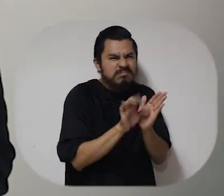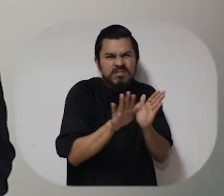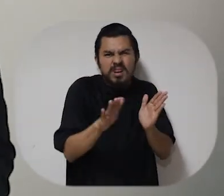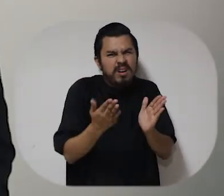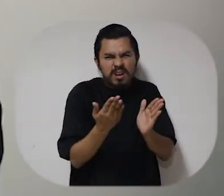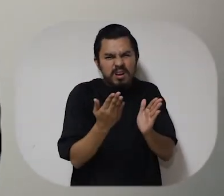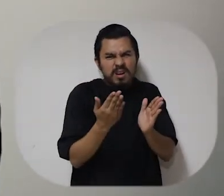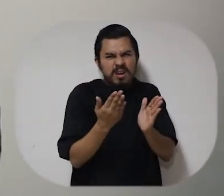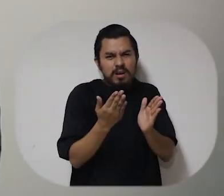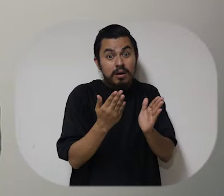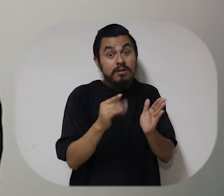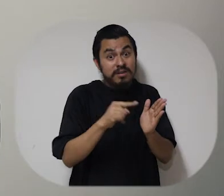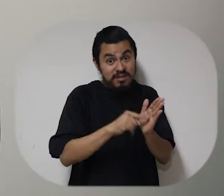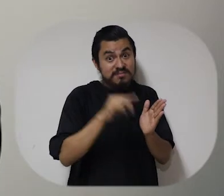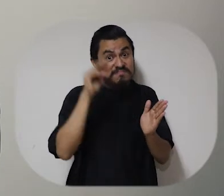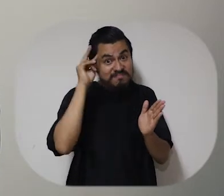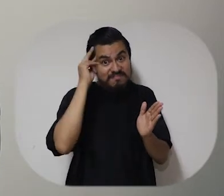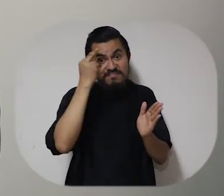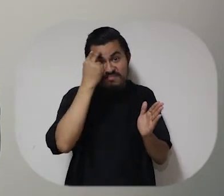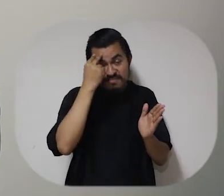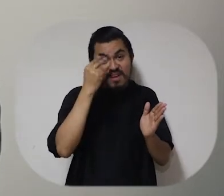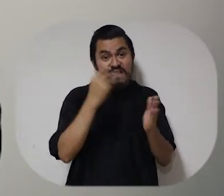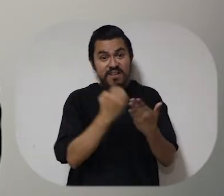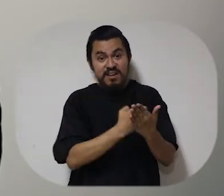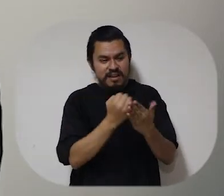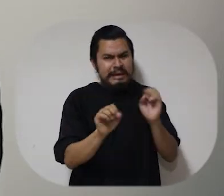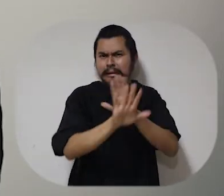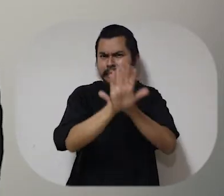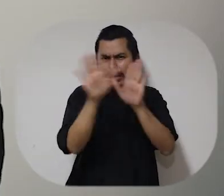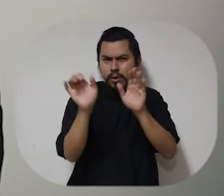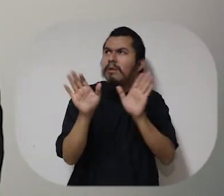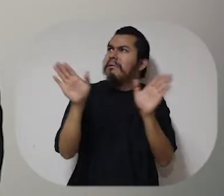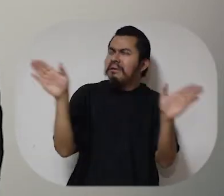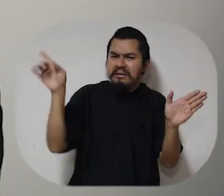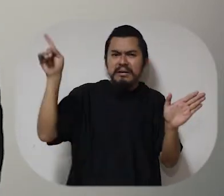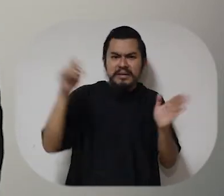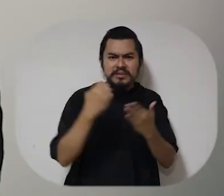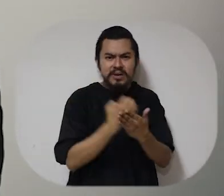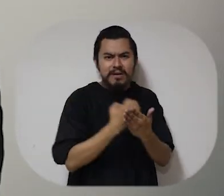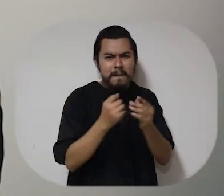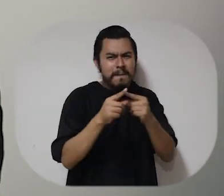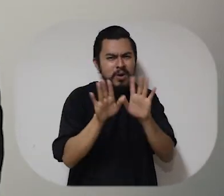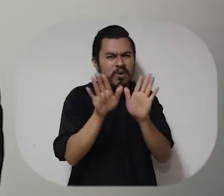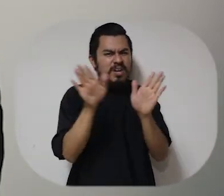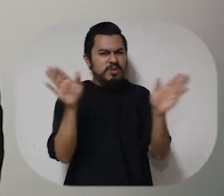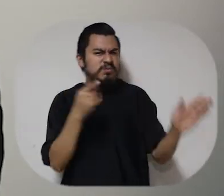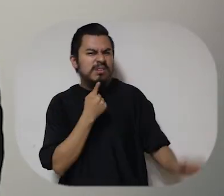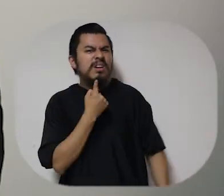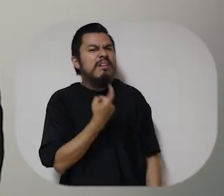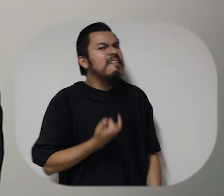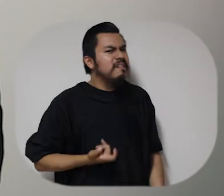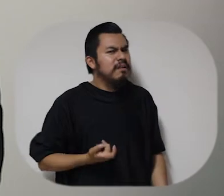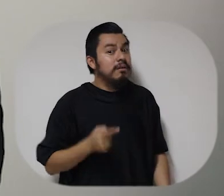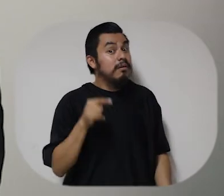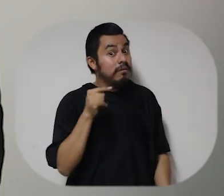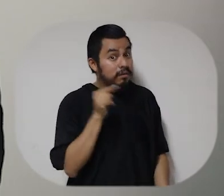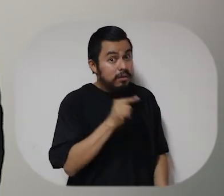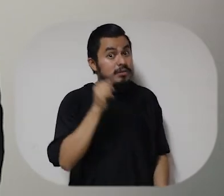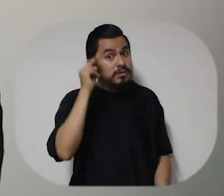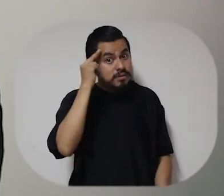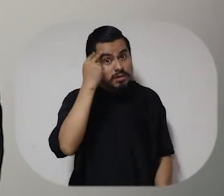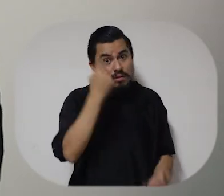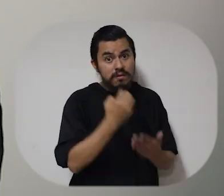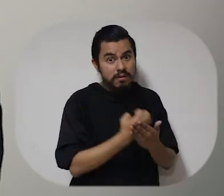el evangelio. Pero ¿quién es Jesús? Eso es el evangelio. Y, por ejemplo,